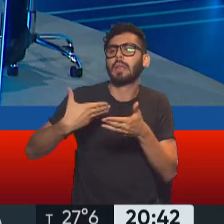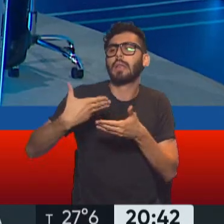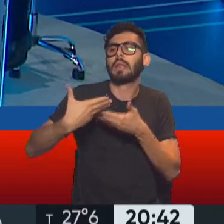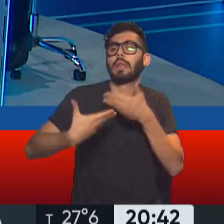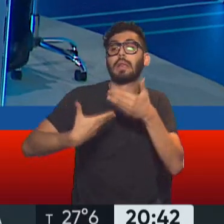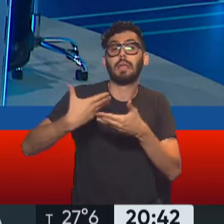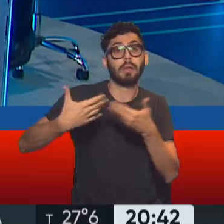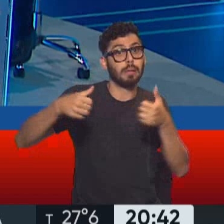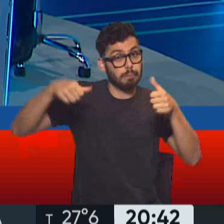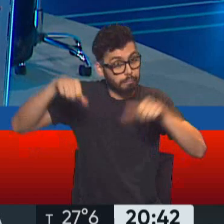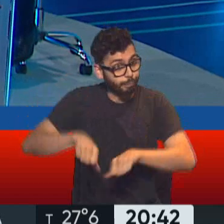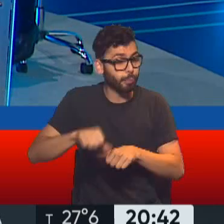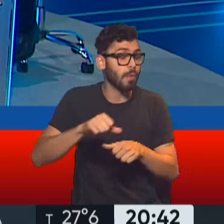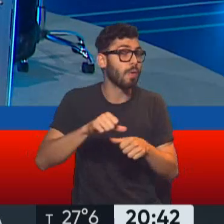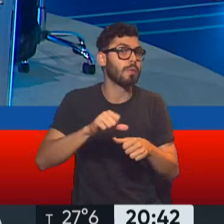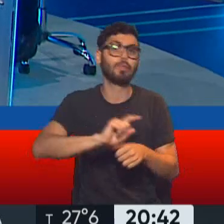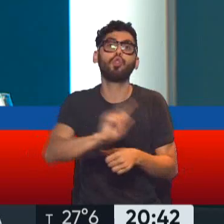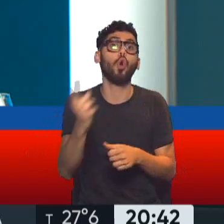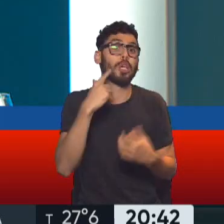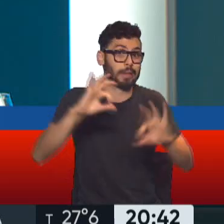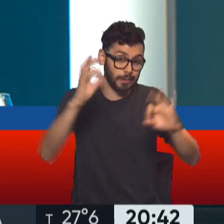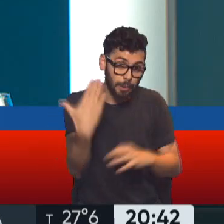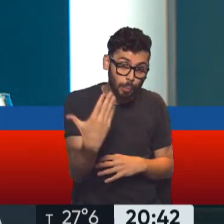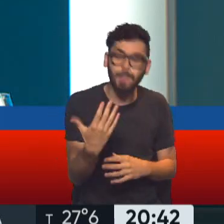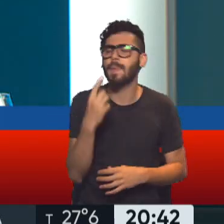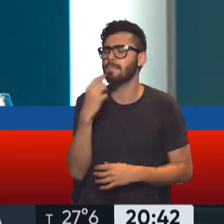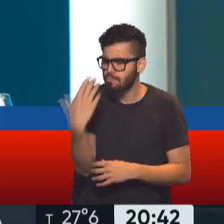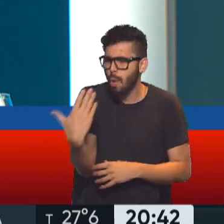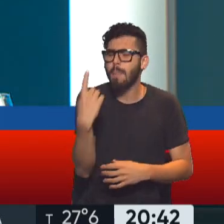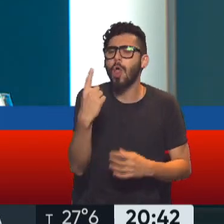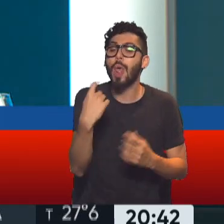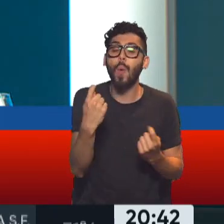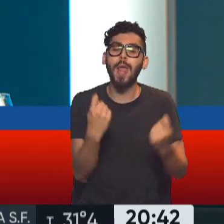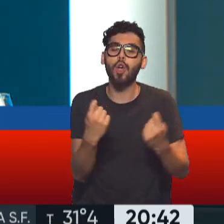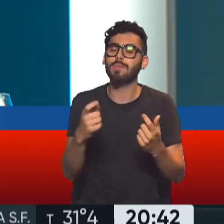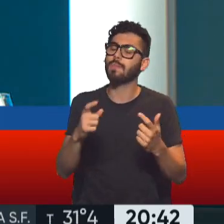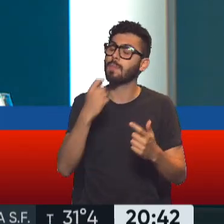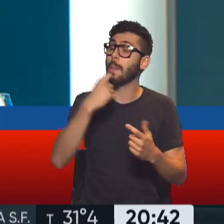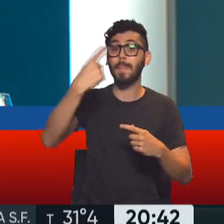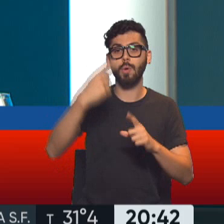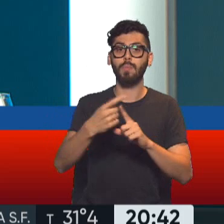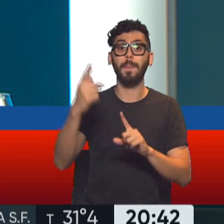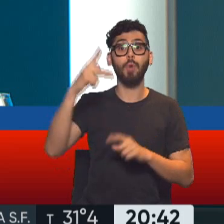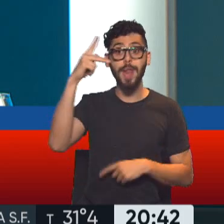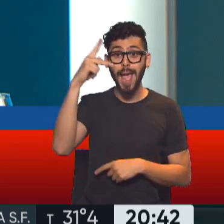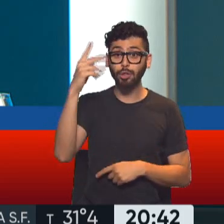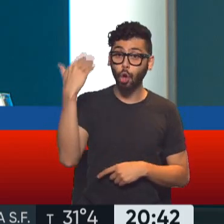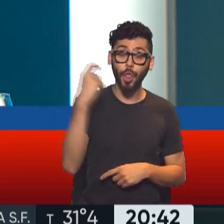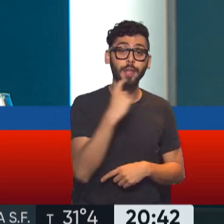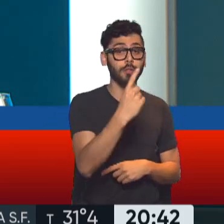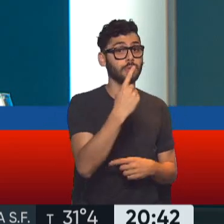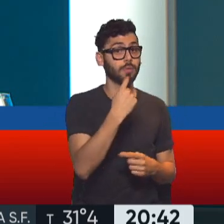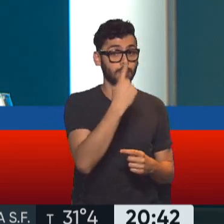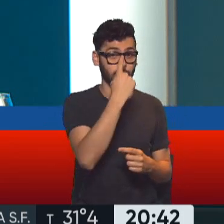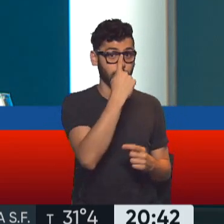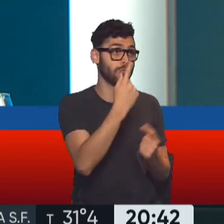Yo creo que sí, pero tenés que tener una estrategia fuerte de negociación. Por empezar, diciendo lo que dijo Néstor, señor, vamos a negociar, pero recuerde que los muertos